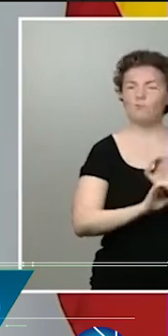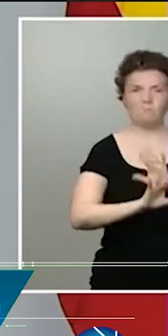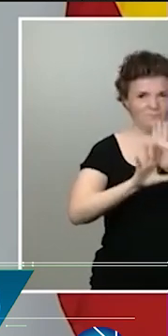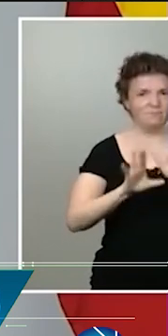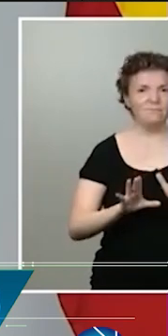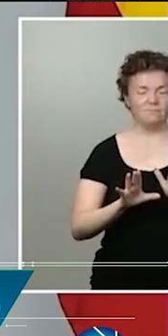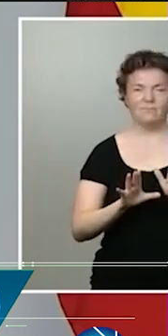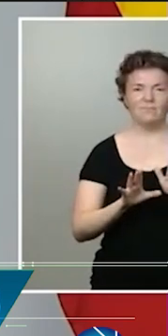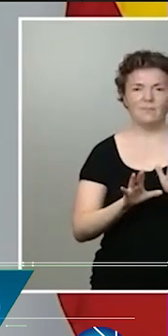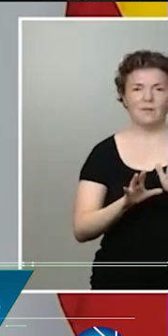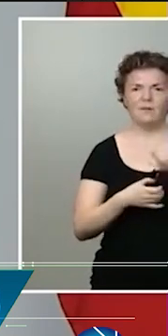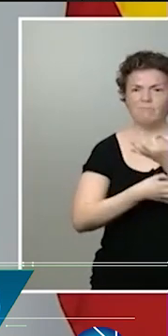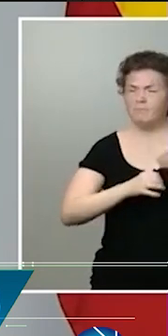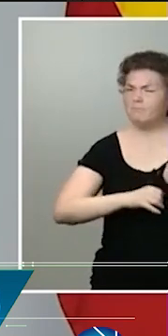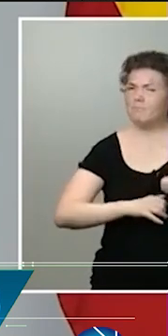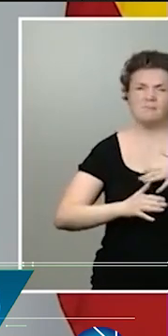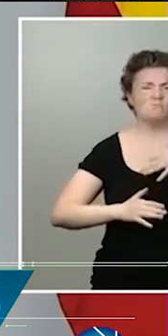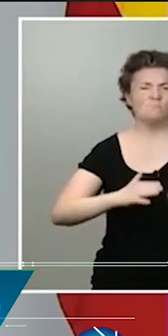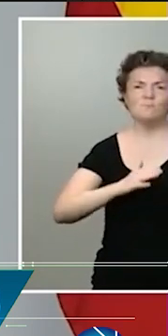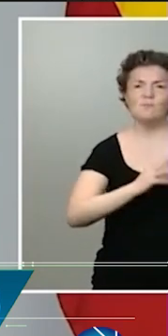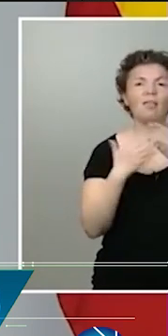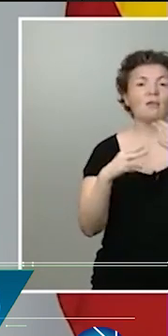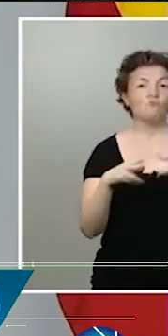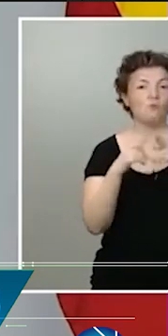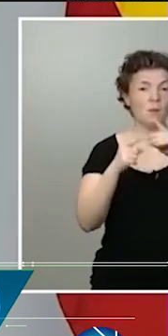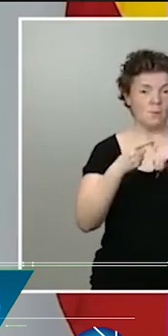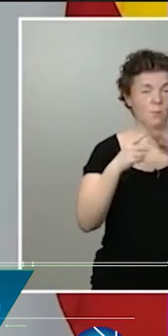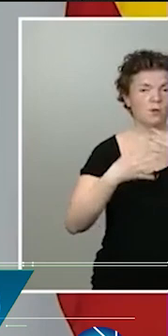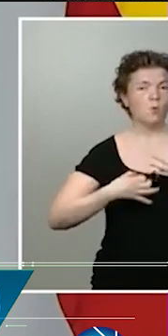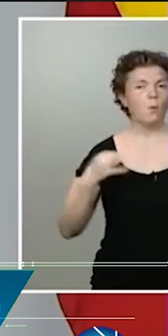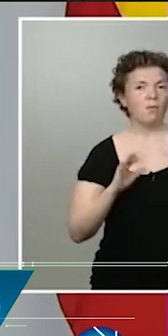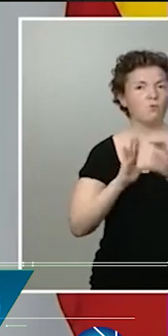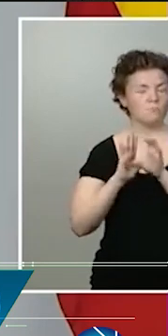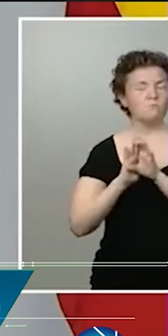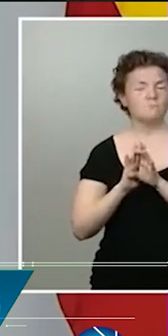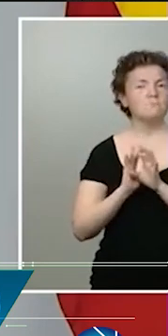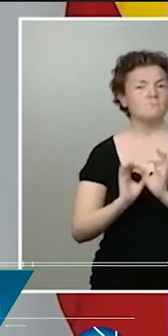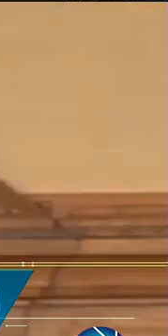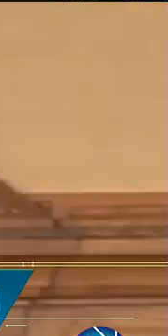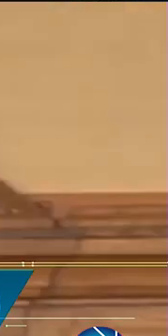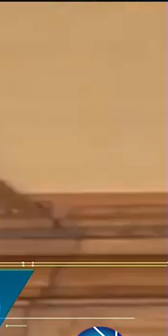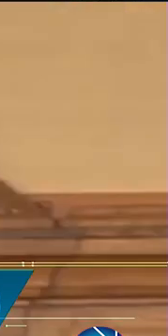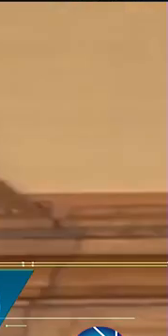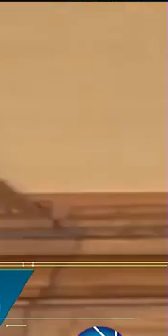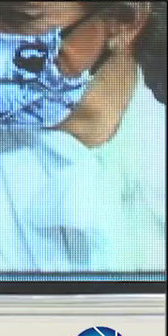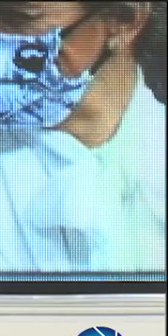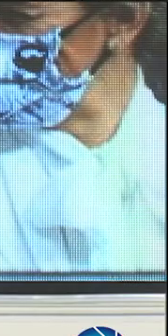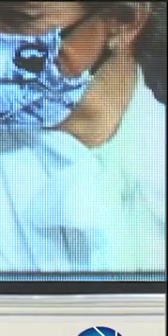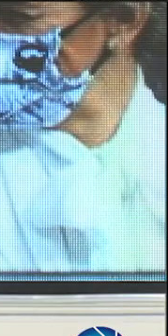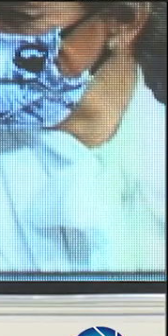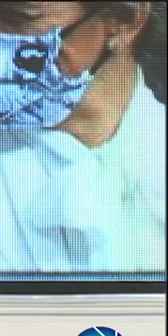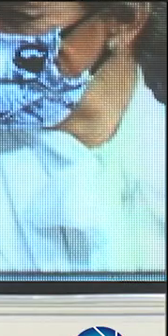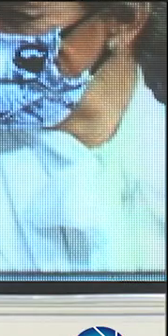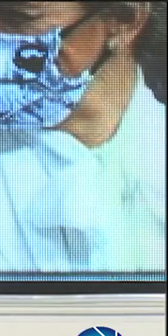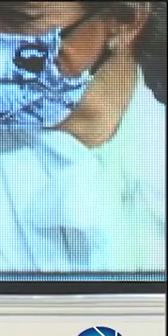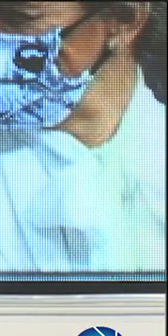que eso es lo que significaría la derogación total de la legislación, eso no se va a producir. La que peor parada ha salido de este acuerdo de